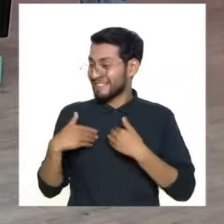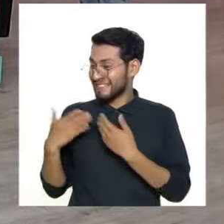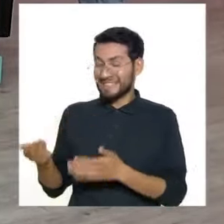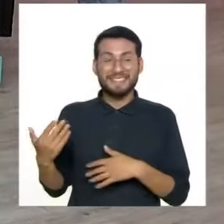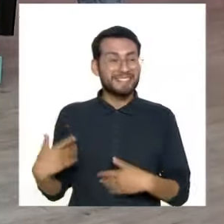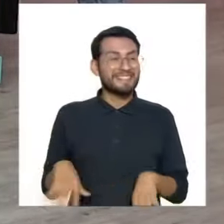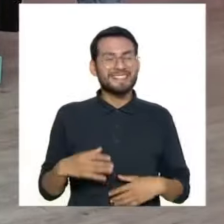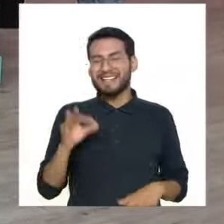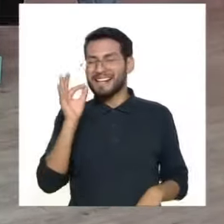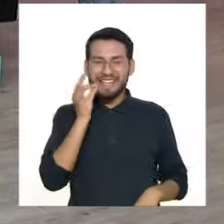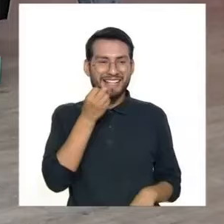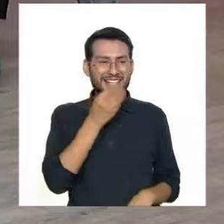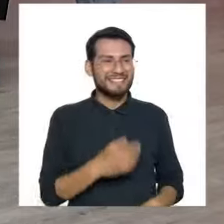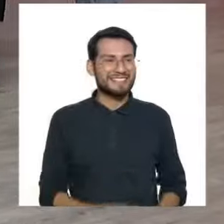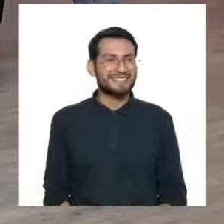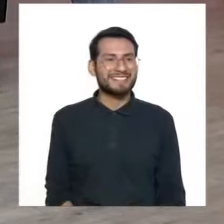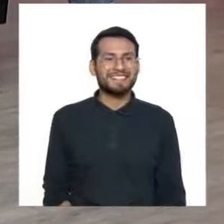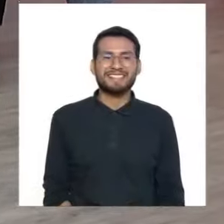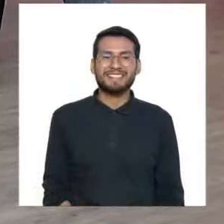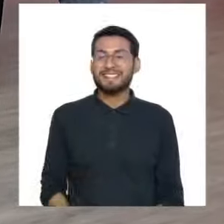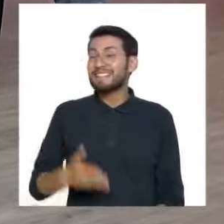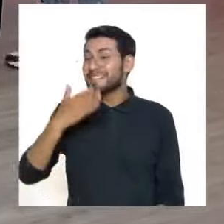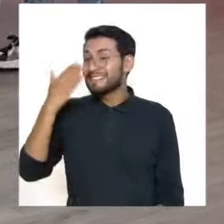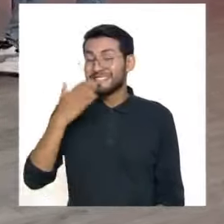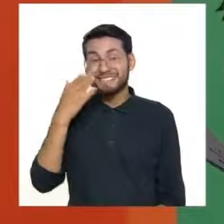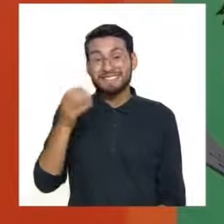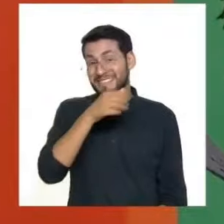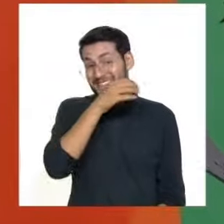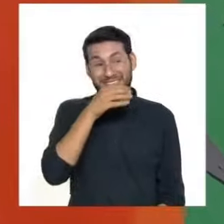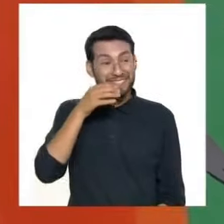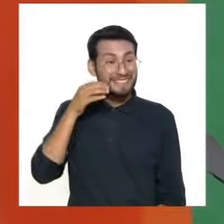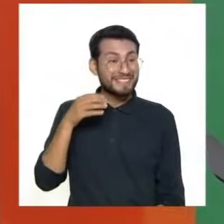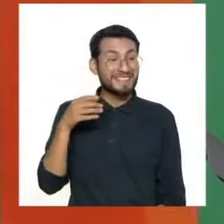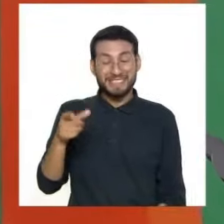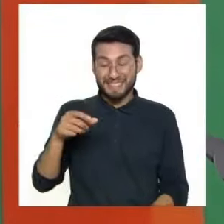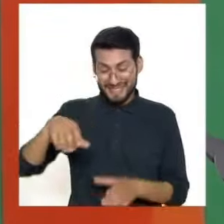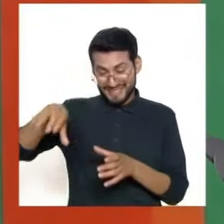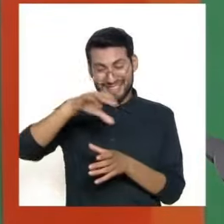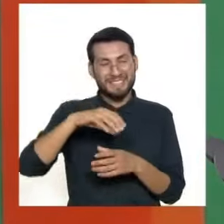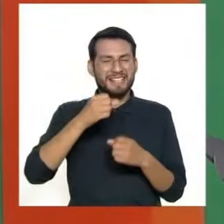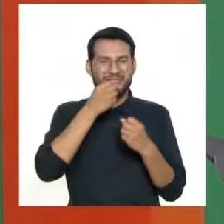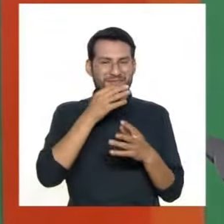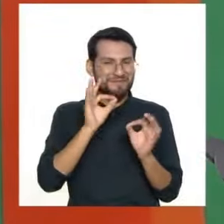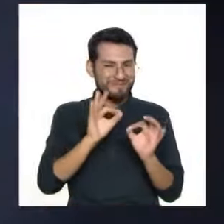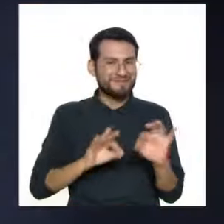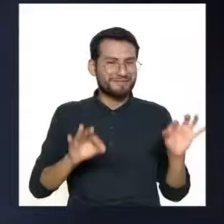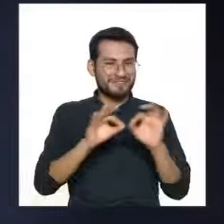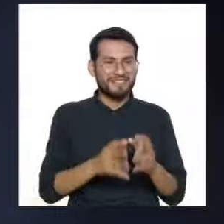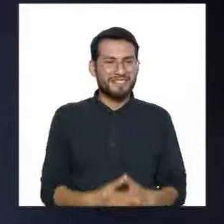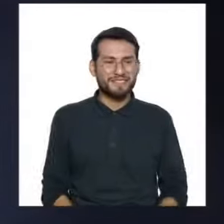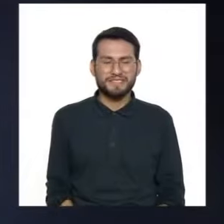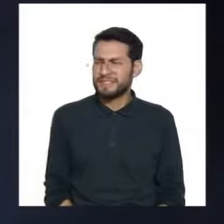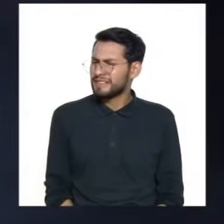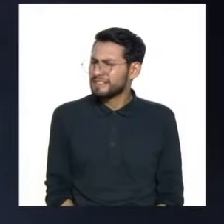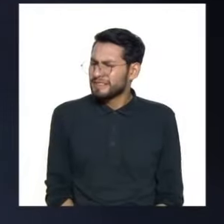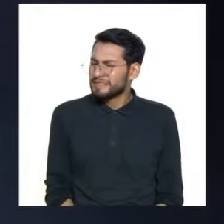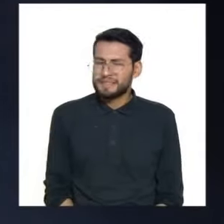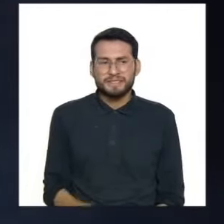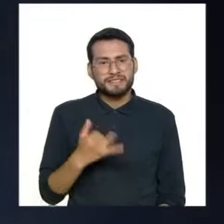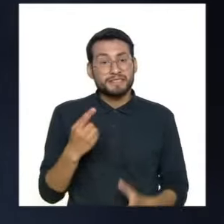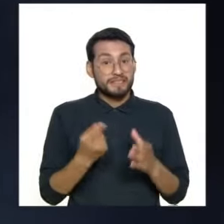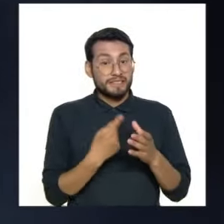pero embelesado riquísimo ADO es básico Qué pasa a licuar el aderezo voy a